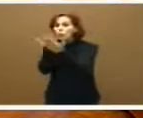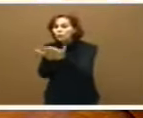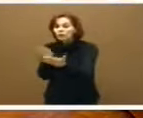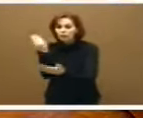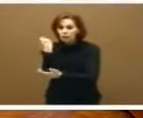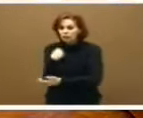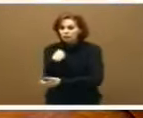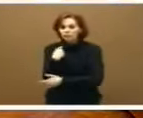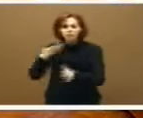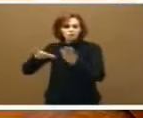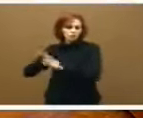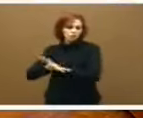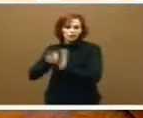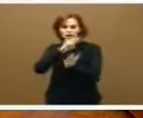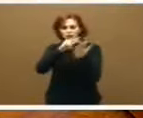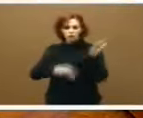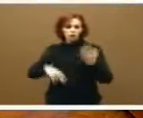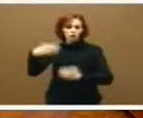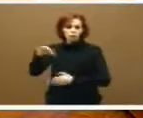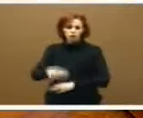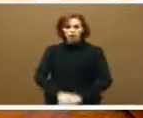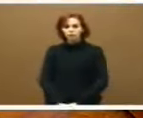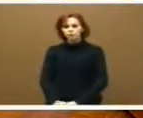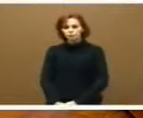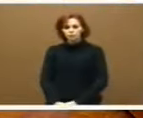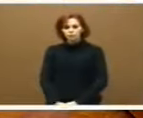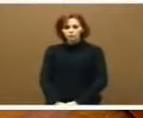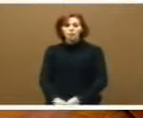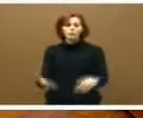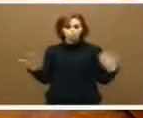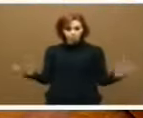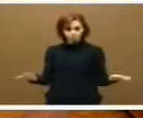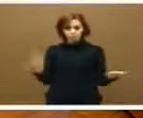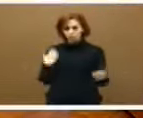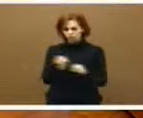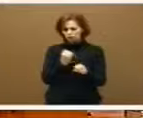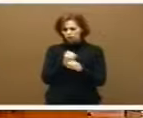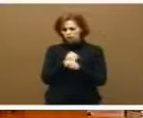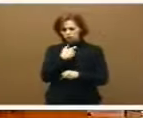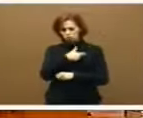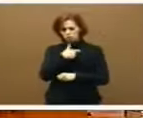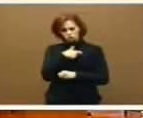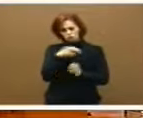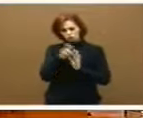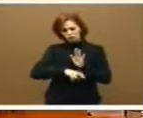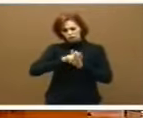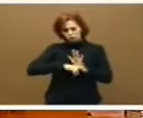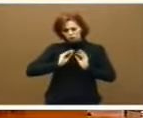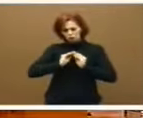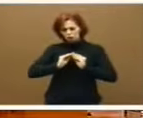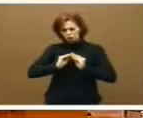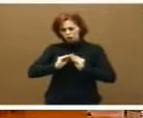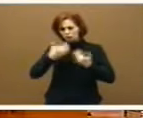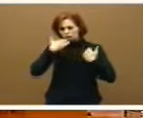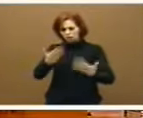tramitación por el procedimiento de lectura única. Bien, habiendo finalizado los trabajos de la comisión de reglamento de esta Cámara con el acuerdo